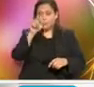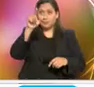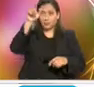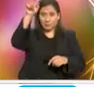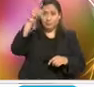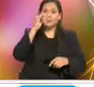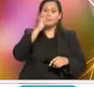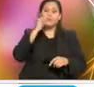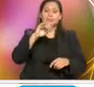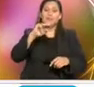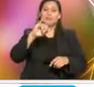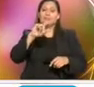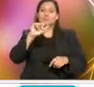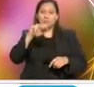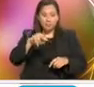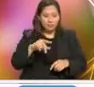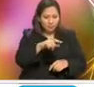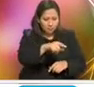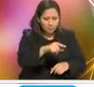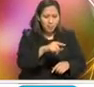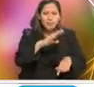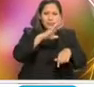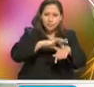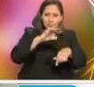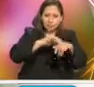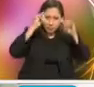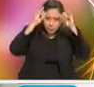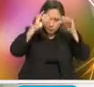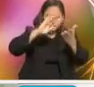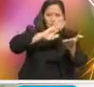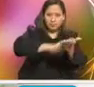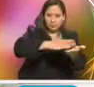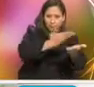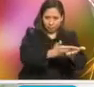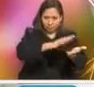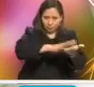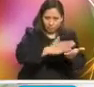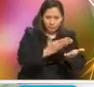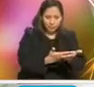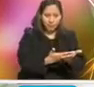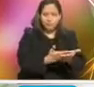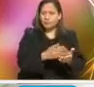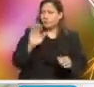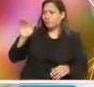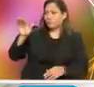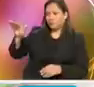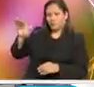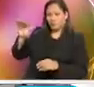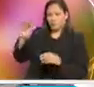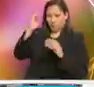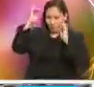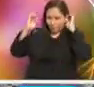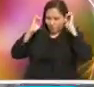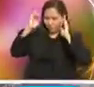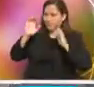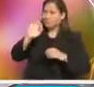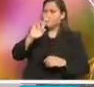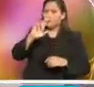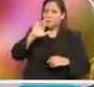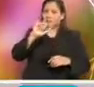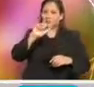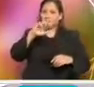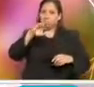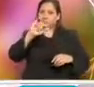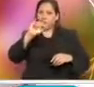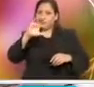Milán un Ajá. platillo que se hacía con carne de ternera empanizado. Ok. Se lo hizo saber a su emperador, el emperador Francisco José, al